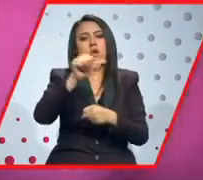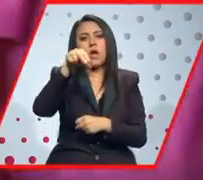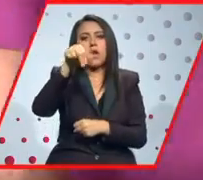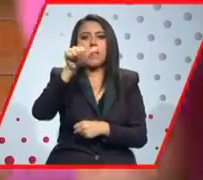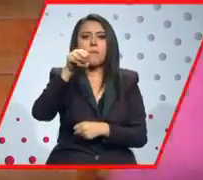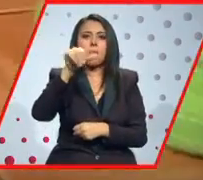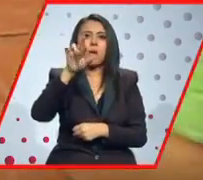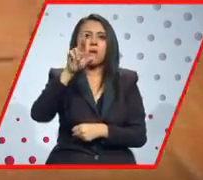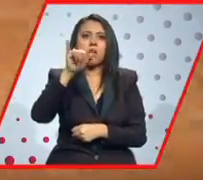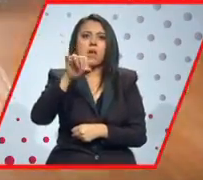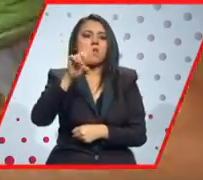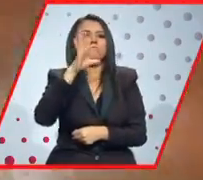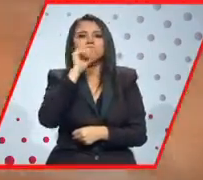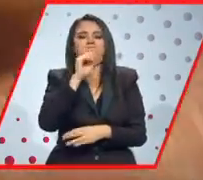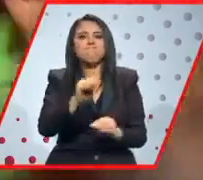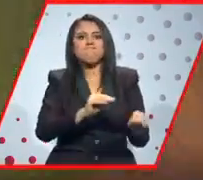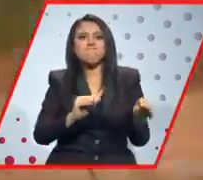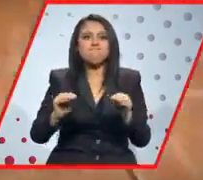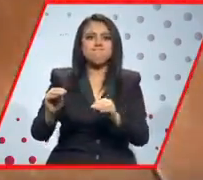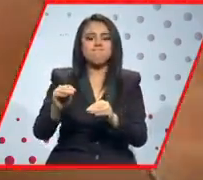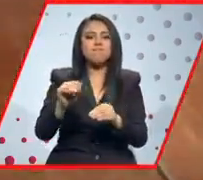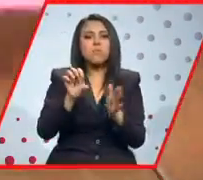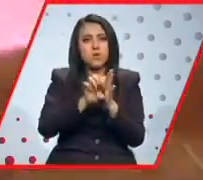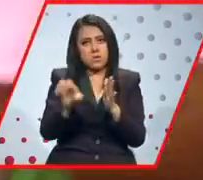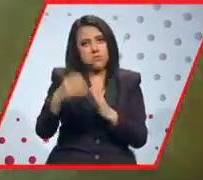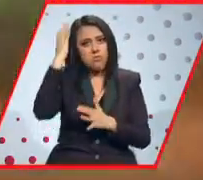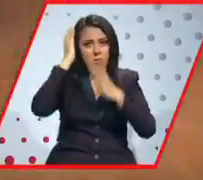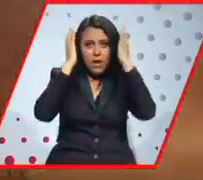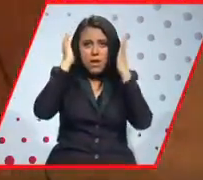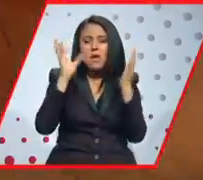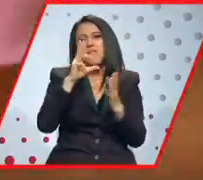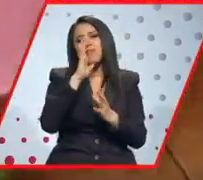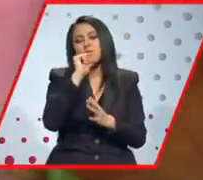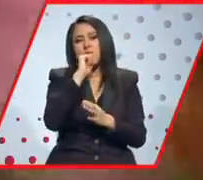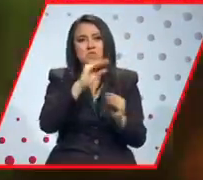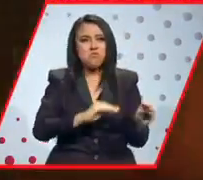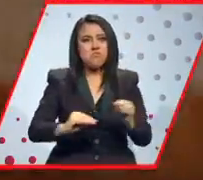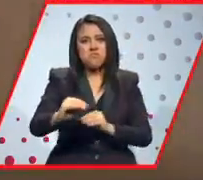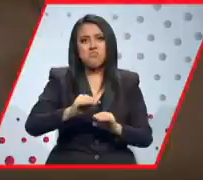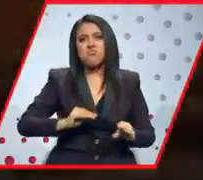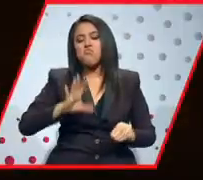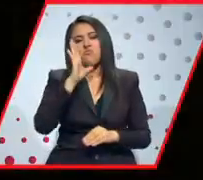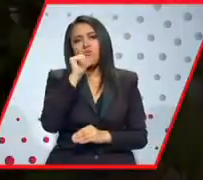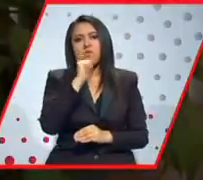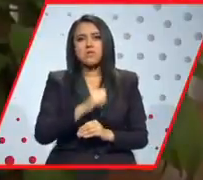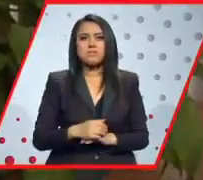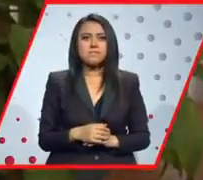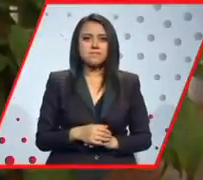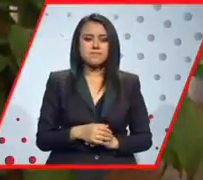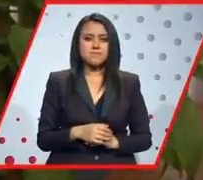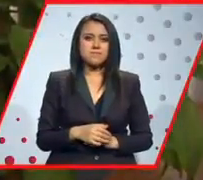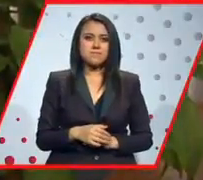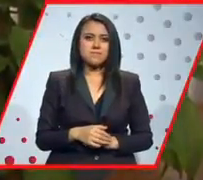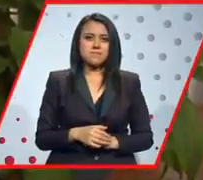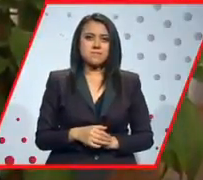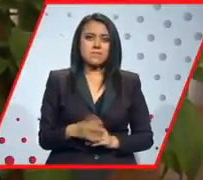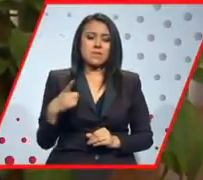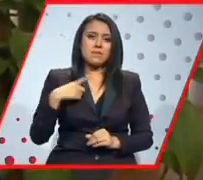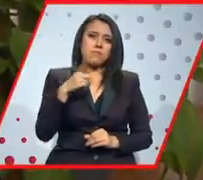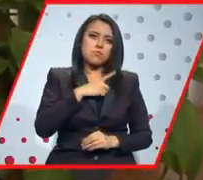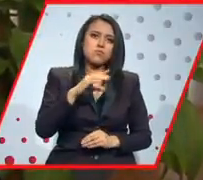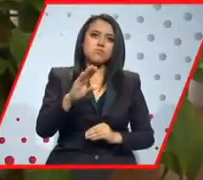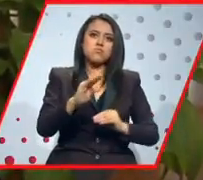les dificulta moverla para sus cuidados, como bañarla y moverla dentro de su casa. La incomodidad de que pues la tenemos que